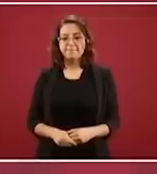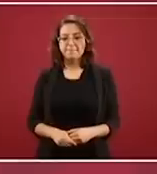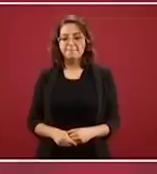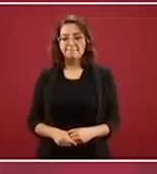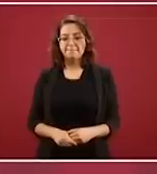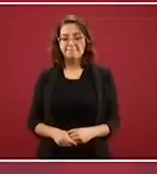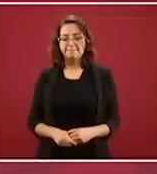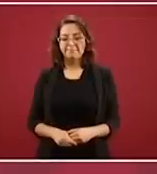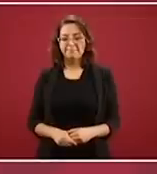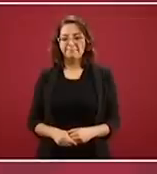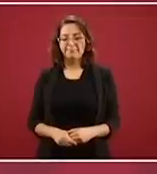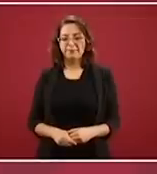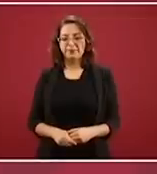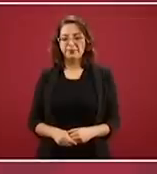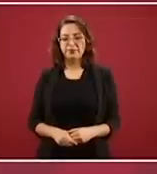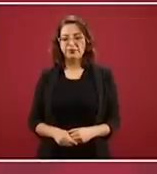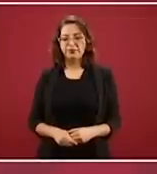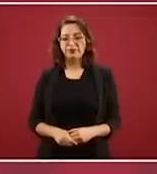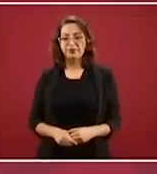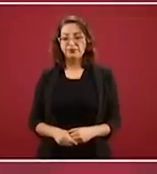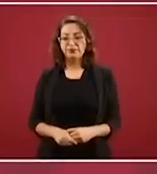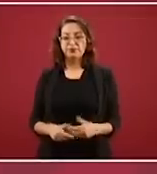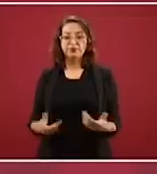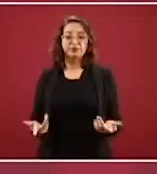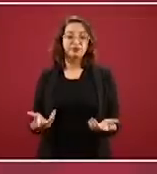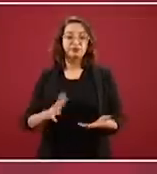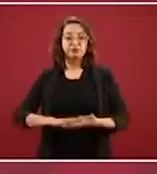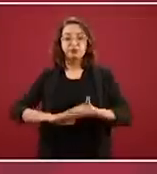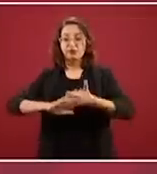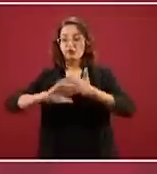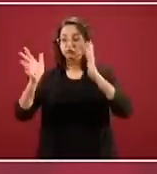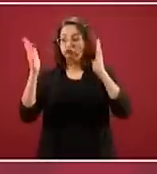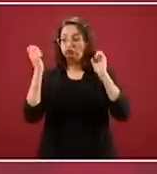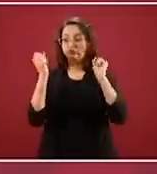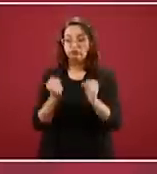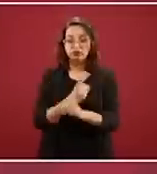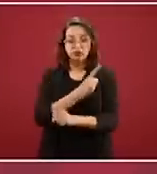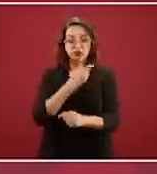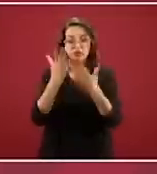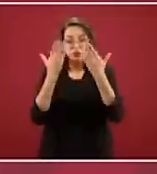Tiene que ver el problema de la inseguridad